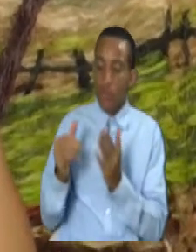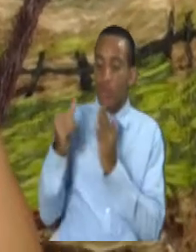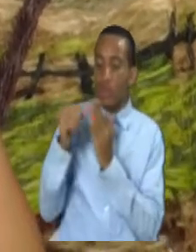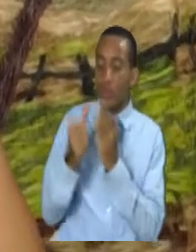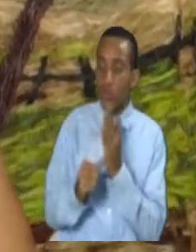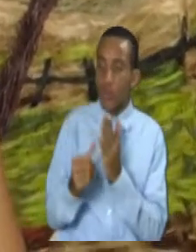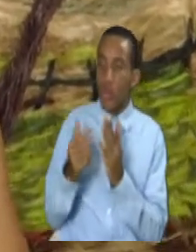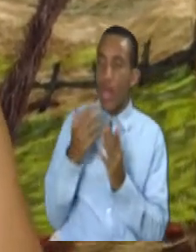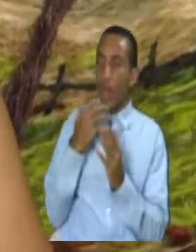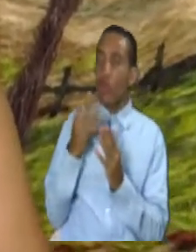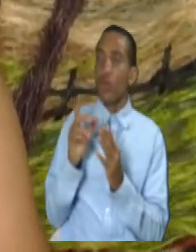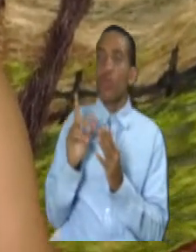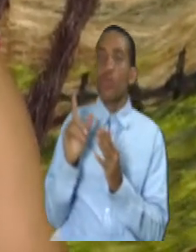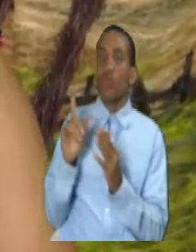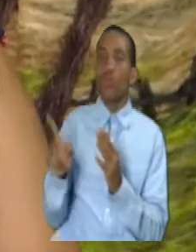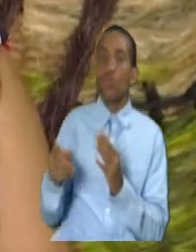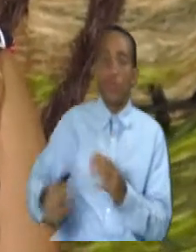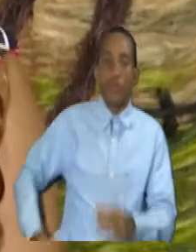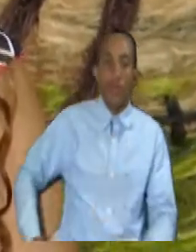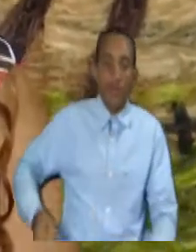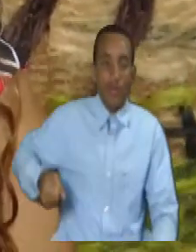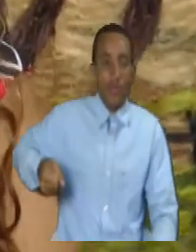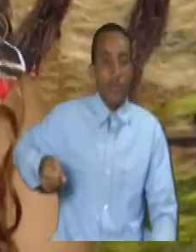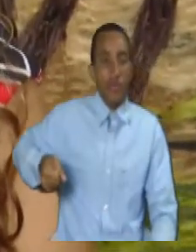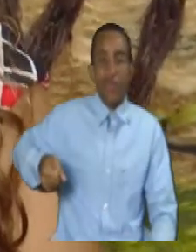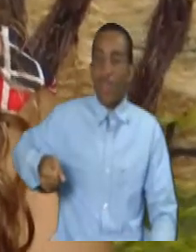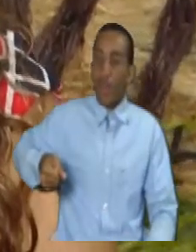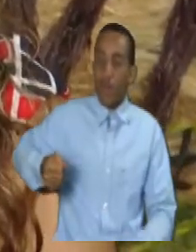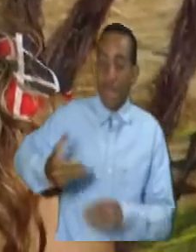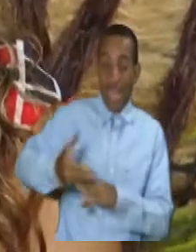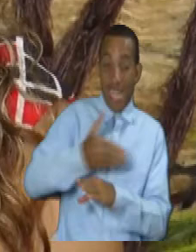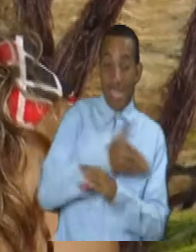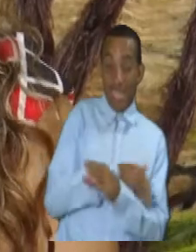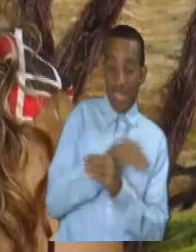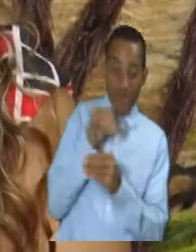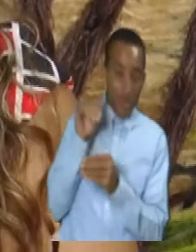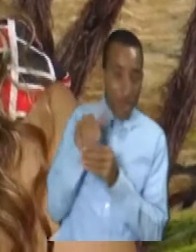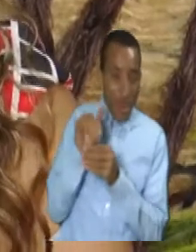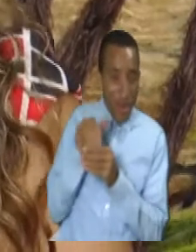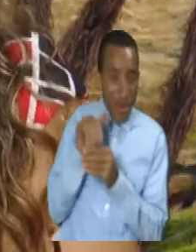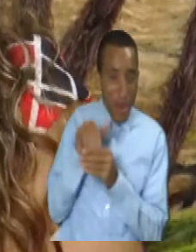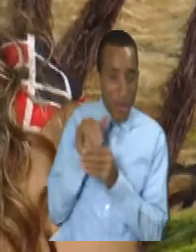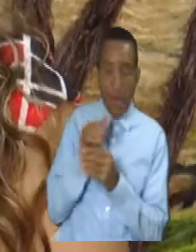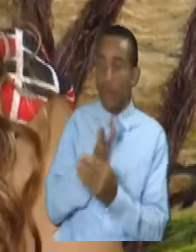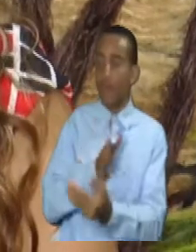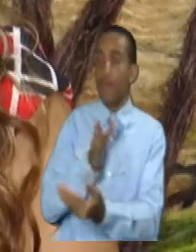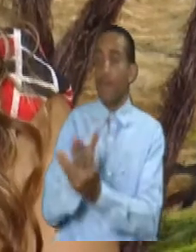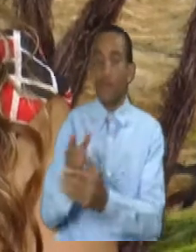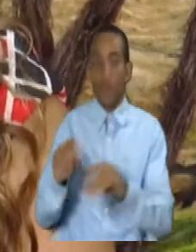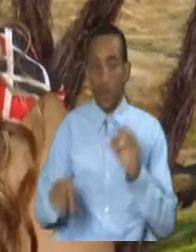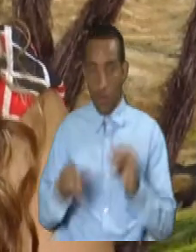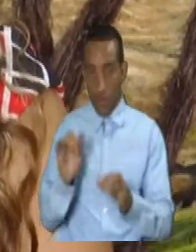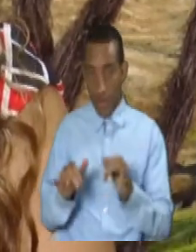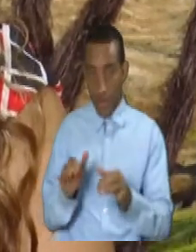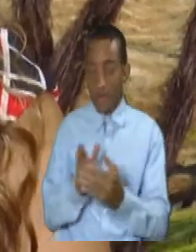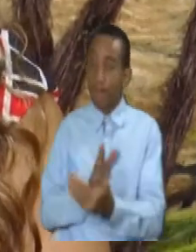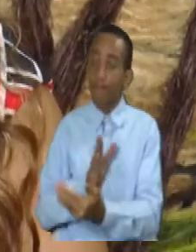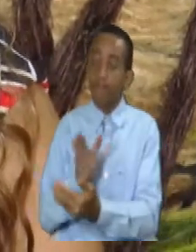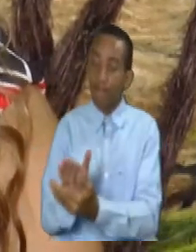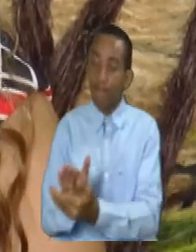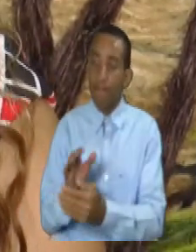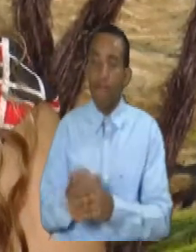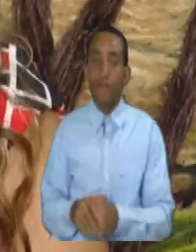Tu Maleta. Tu Maleta es un sistema de ahorro programado donde ustedes pueden acercarse aquí a la oficina, ingresan con